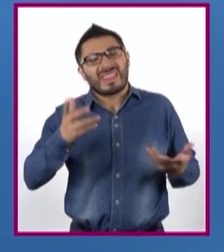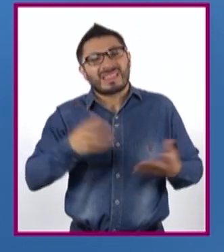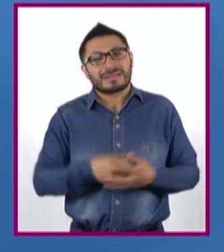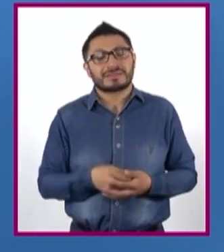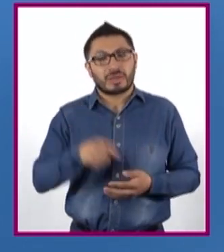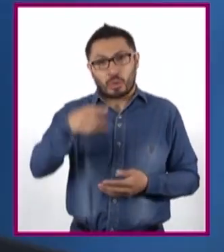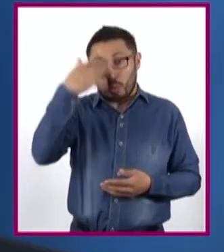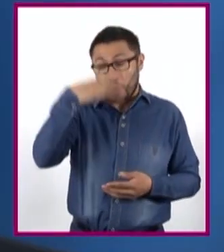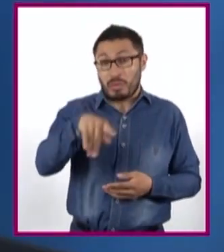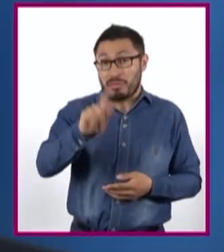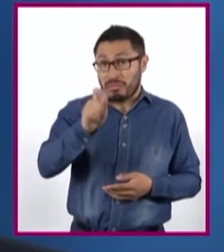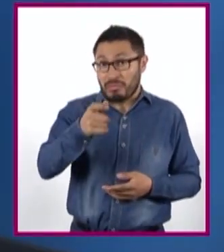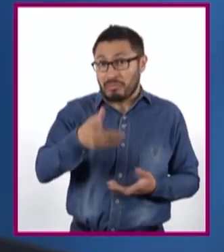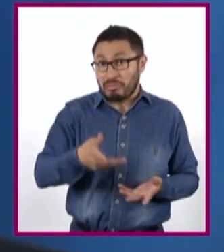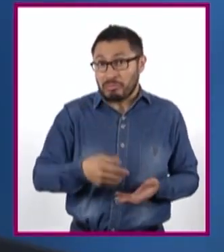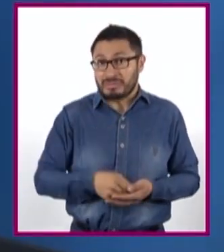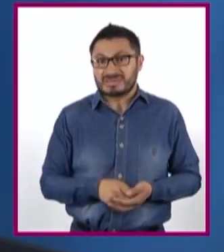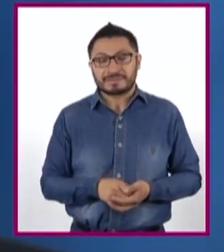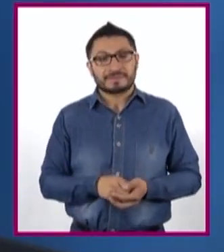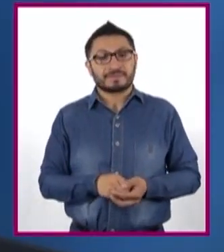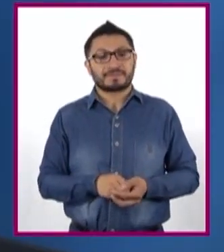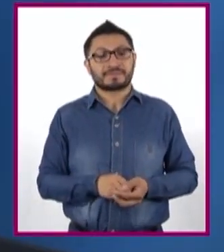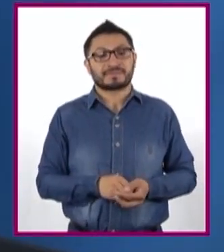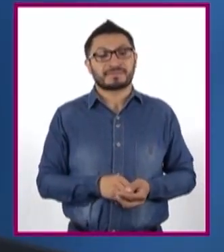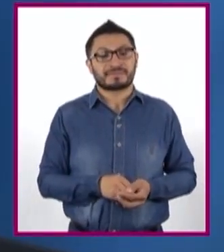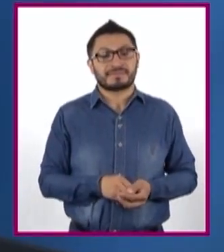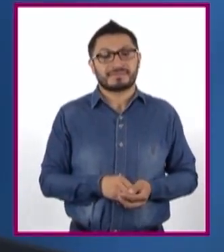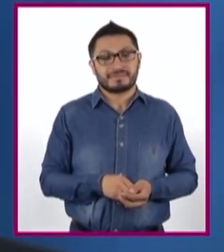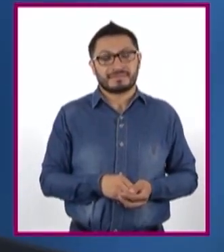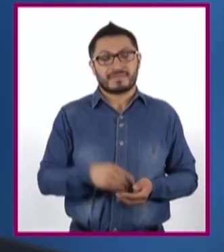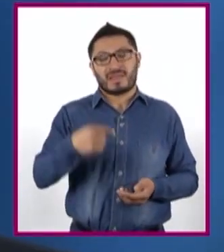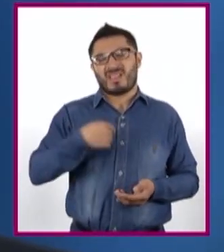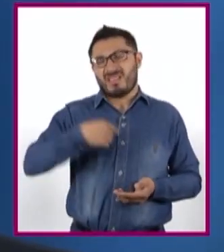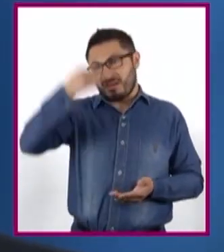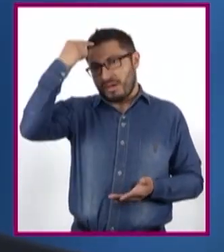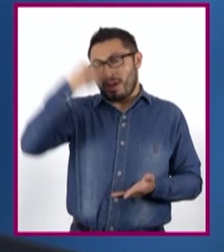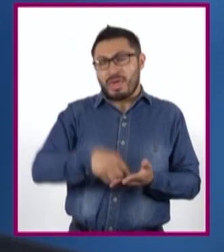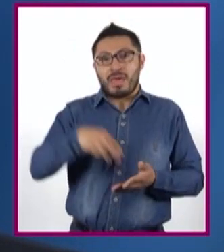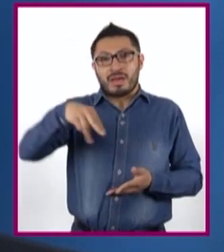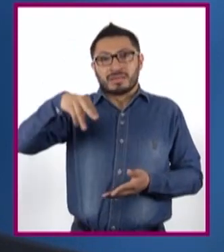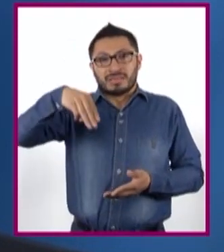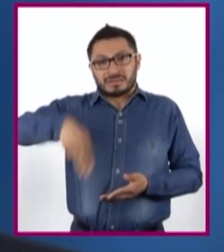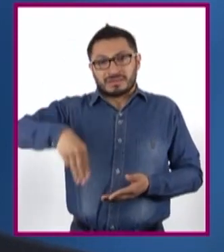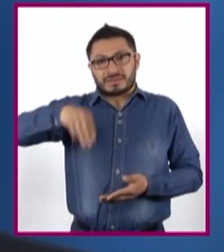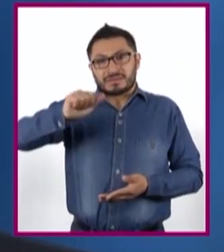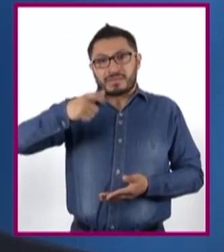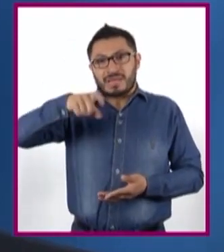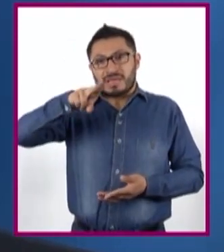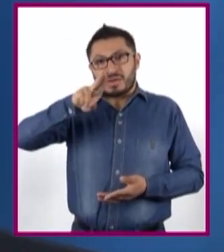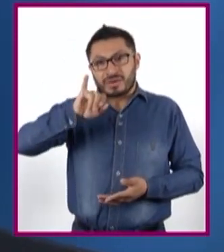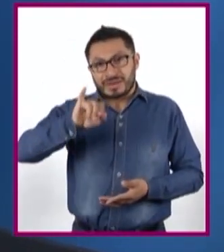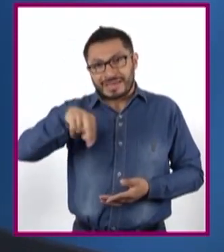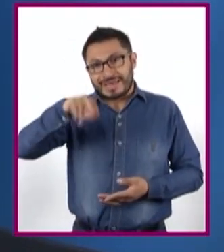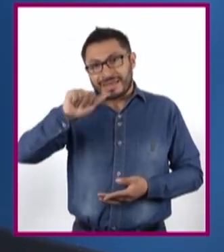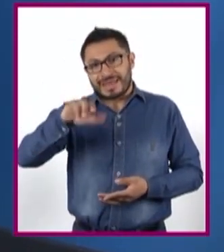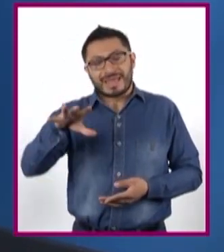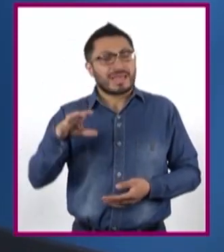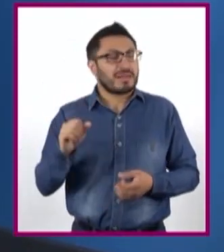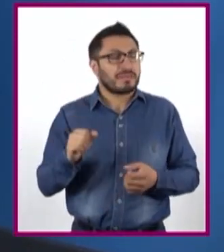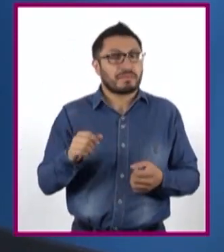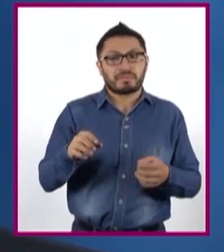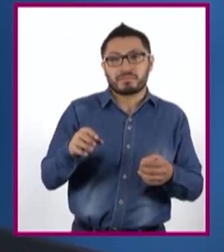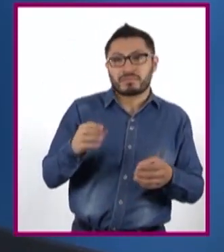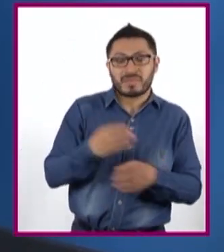lo que es? Pues yo pienso que una máquina es algo que realiza alguna actividad. Por